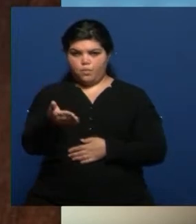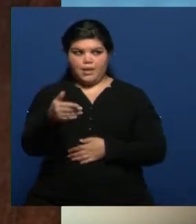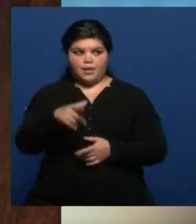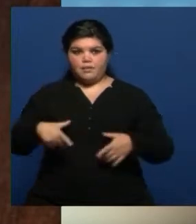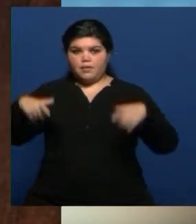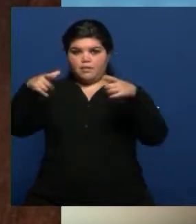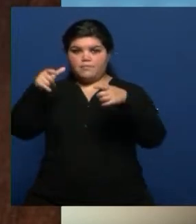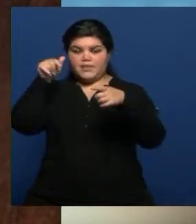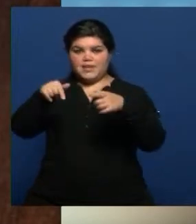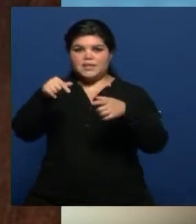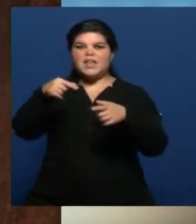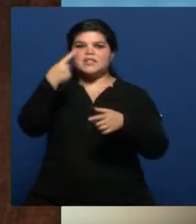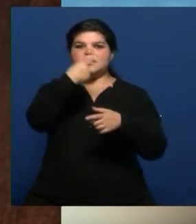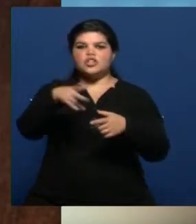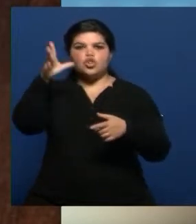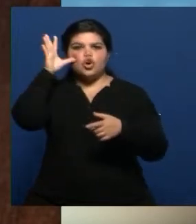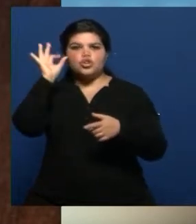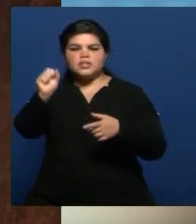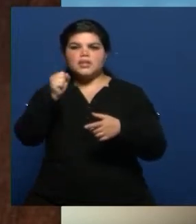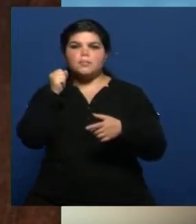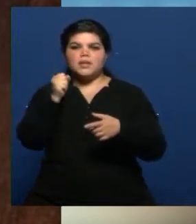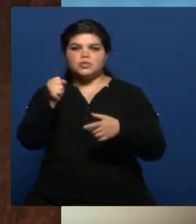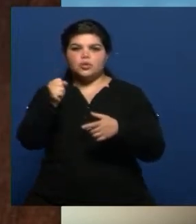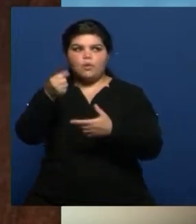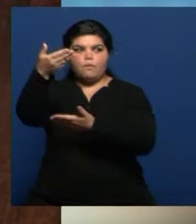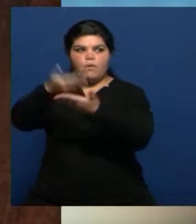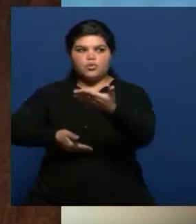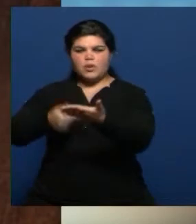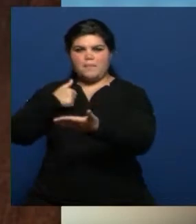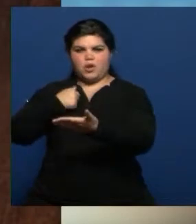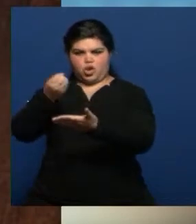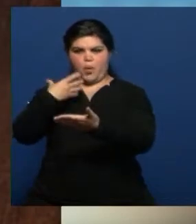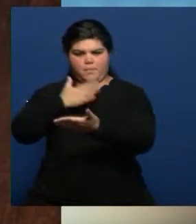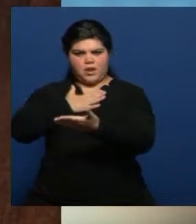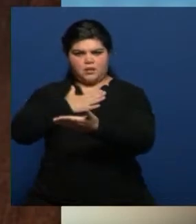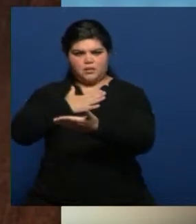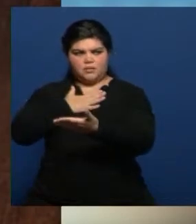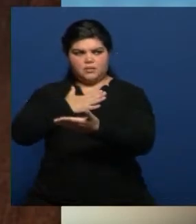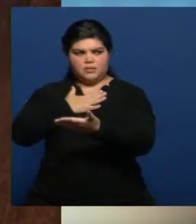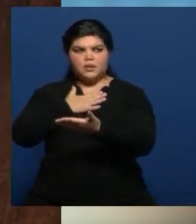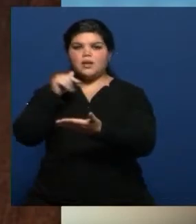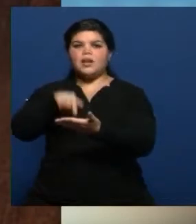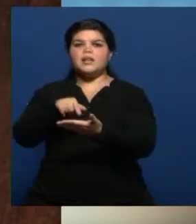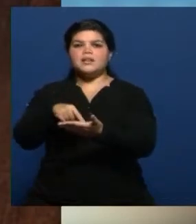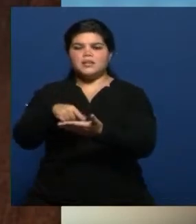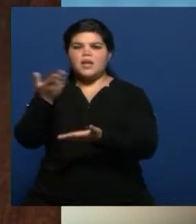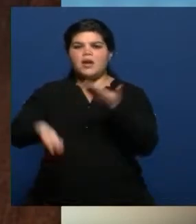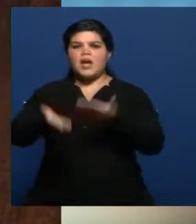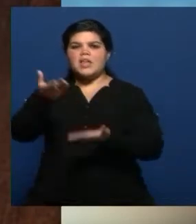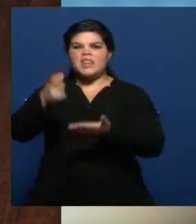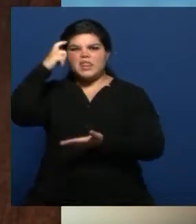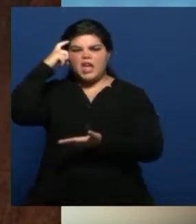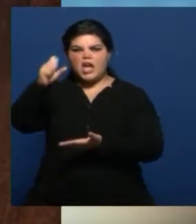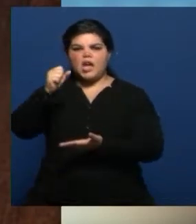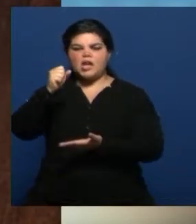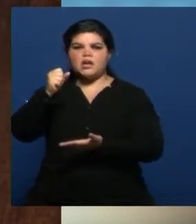momento, me la cobraron 180 pesos facturada a mi nombre. Le dije, ¿por qué no pones mi nombre y colocá que se trata de una garrafa de 10 kilos? Claro. No me importó.